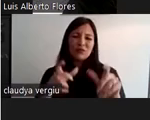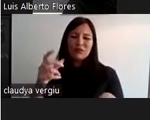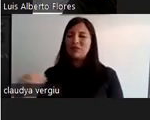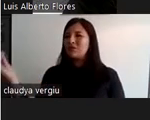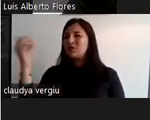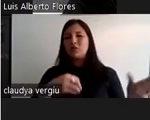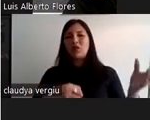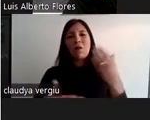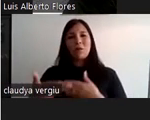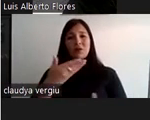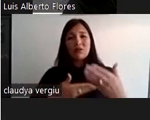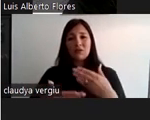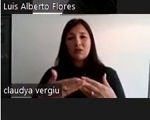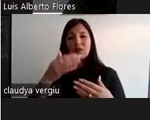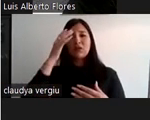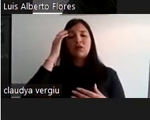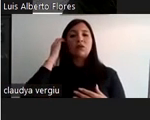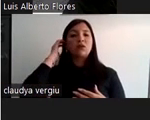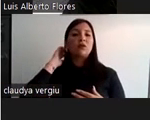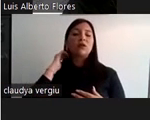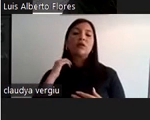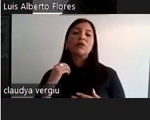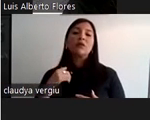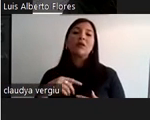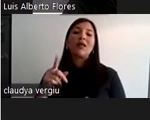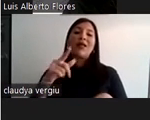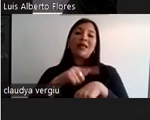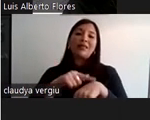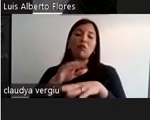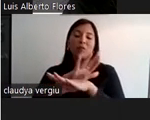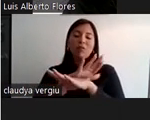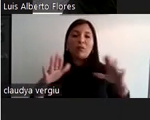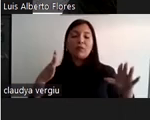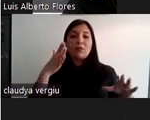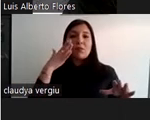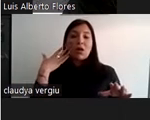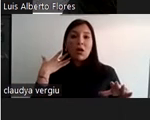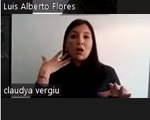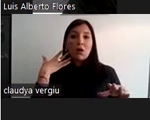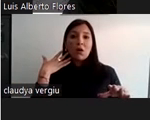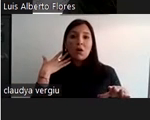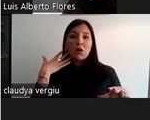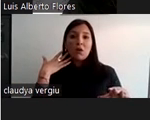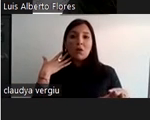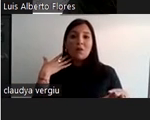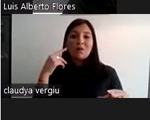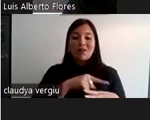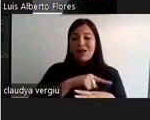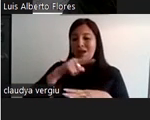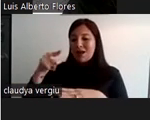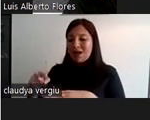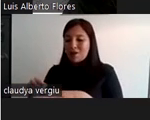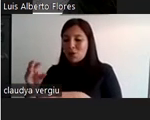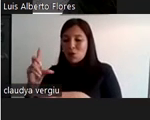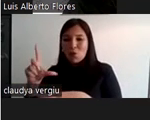presentaciones se da estos momentos en blanco no al momento de ir de un lugar de un punto